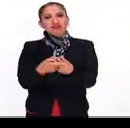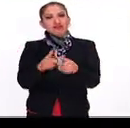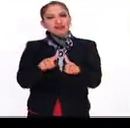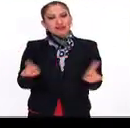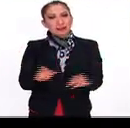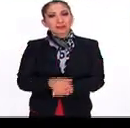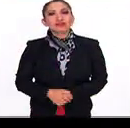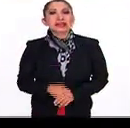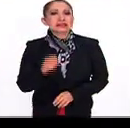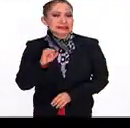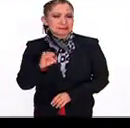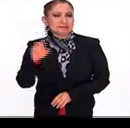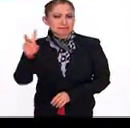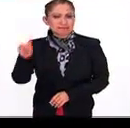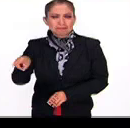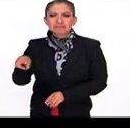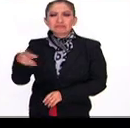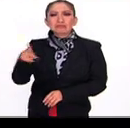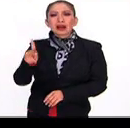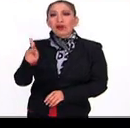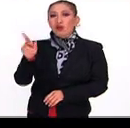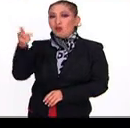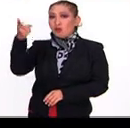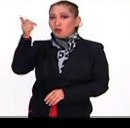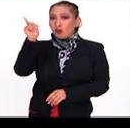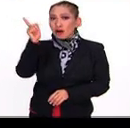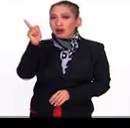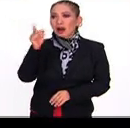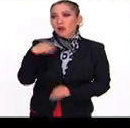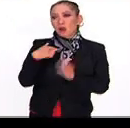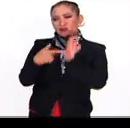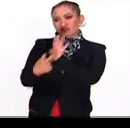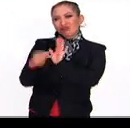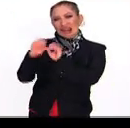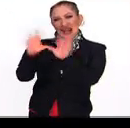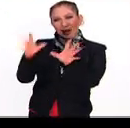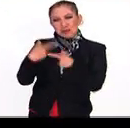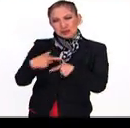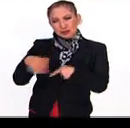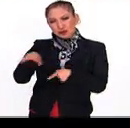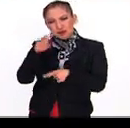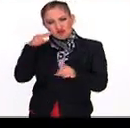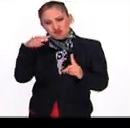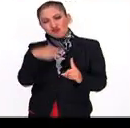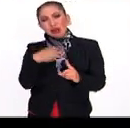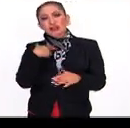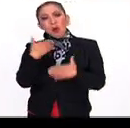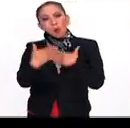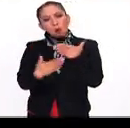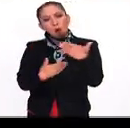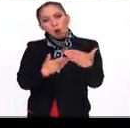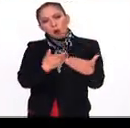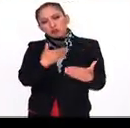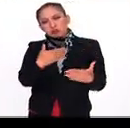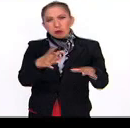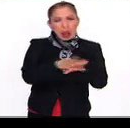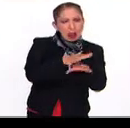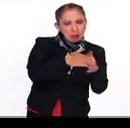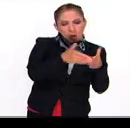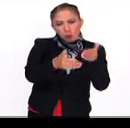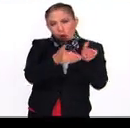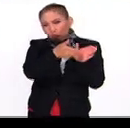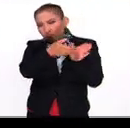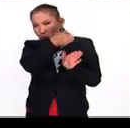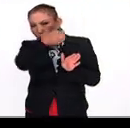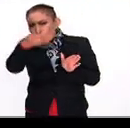textiles. Pero espero que eso sea claro para el público. Es un desarrollo más o menos